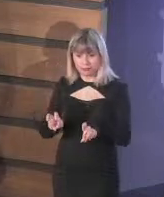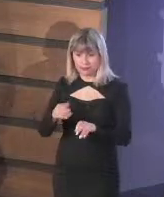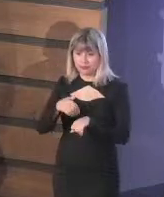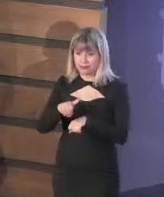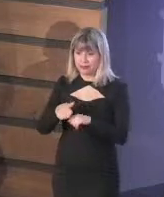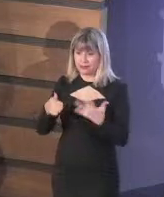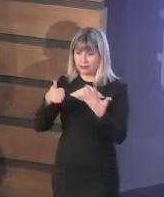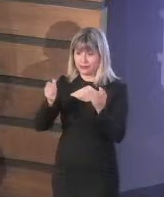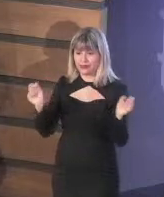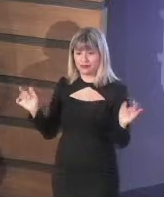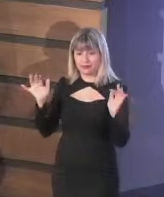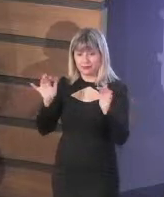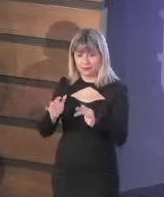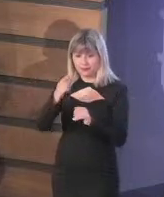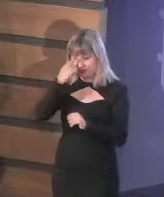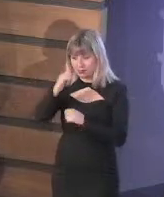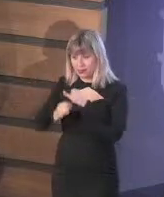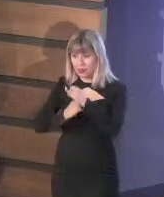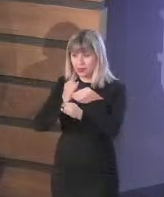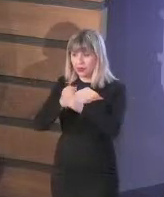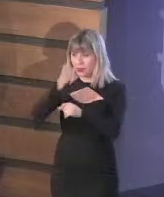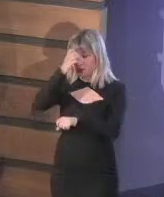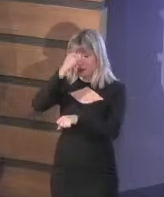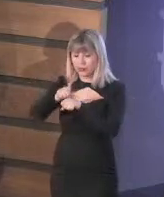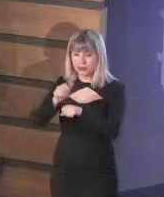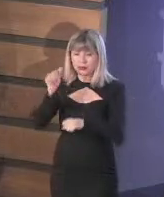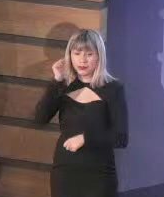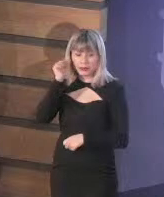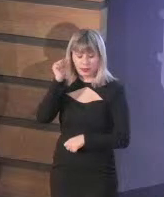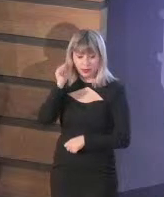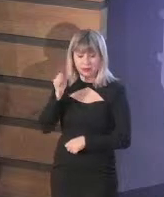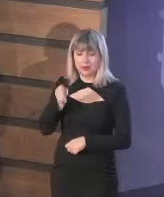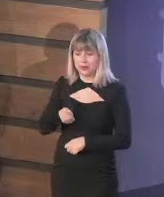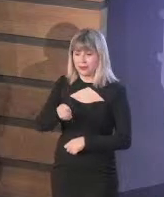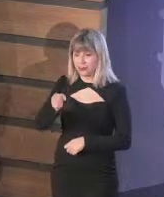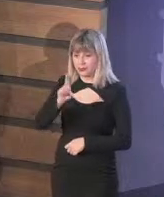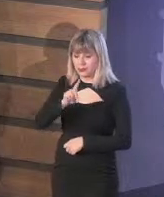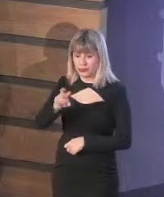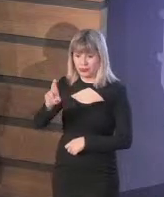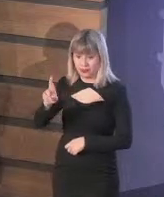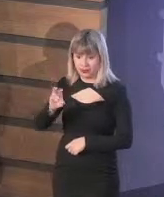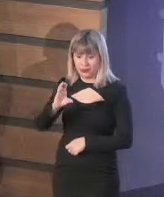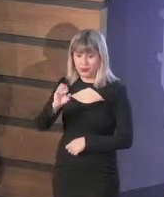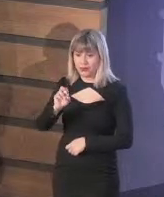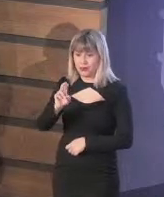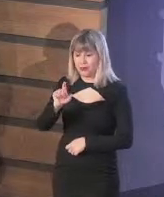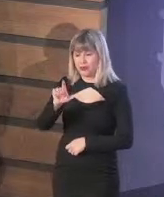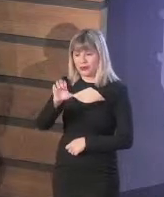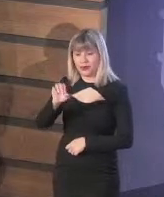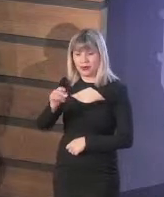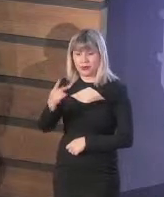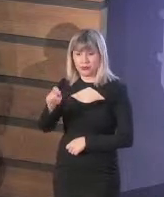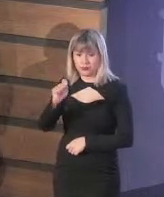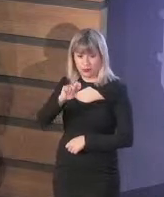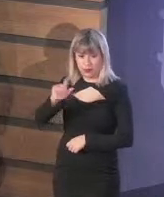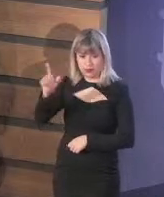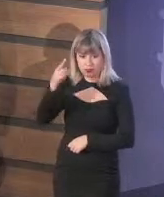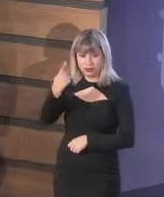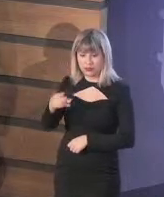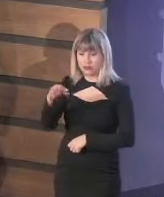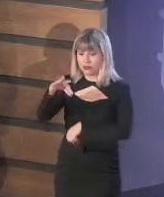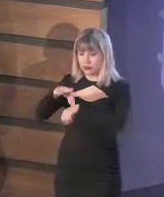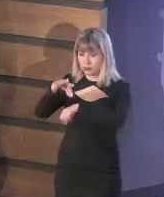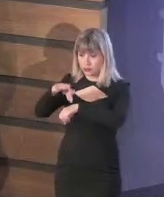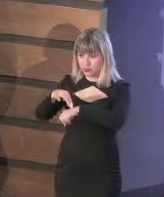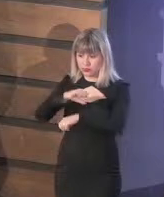Encuentro Internacional de Cultura Auditiva. Me da mucho gusto saludar al doctor Carlos Rubén Chamorro Oña, profesional en el campo de la medicina